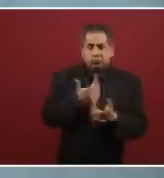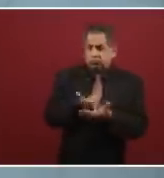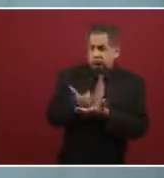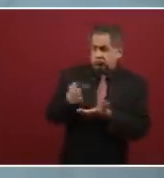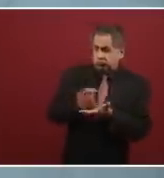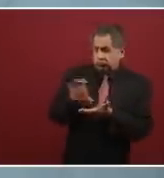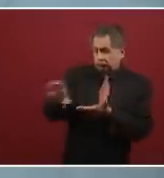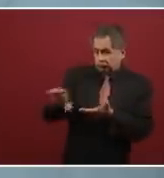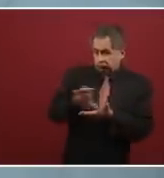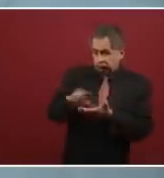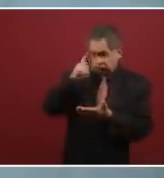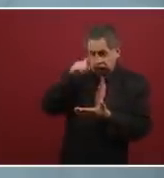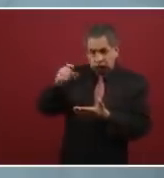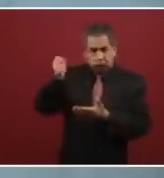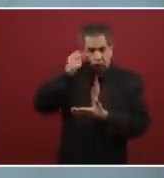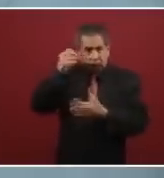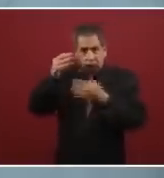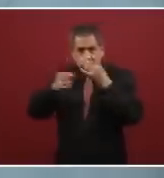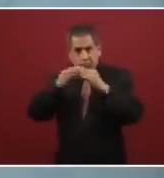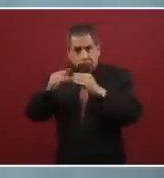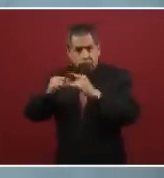dinero en su campaña y